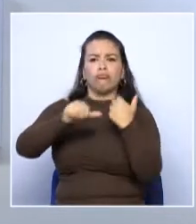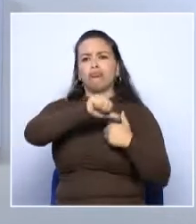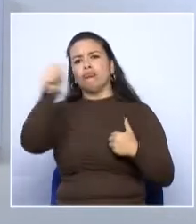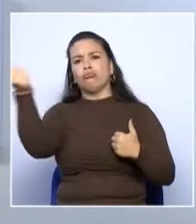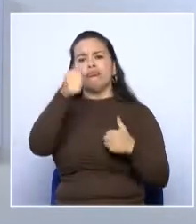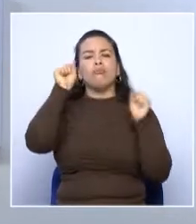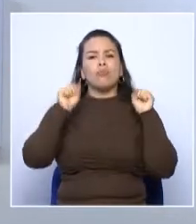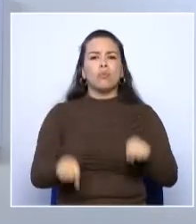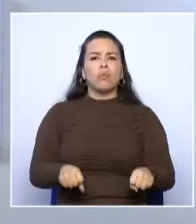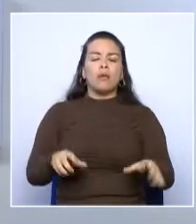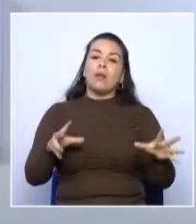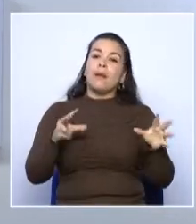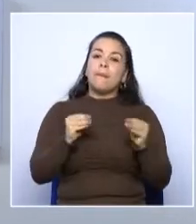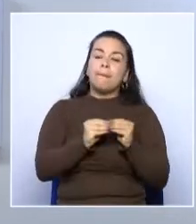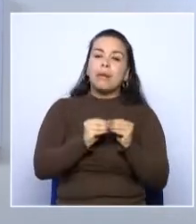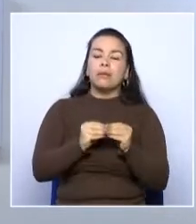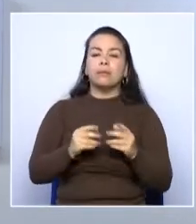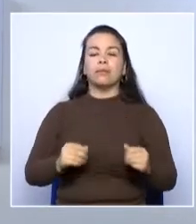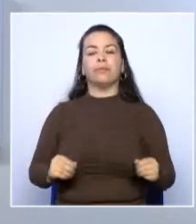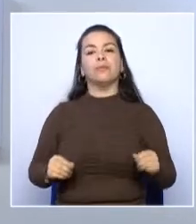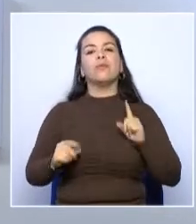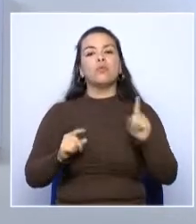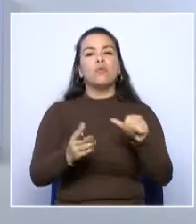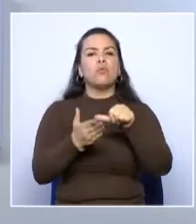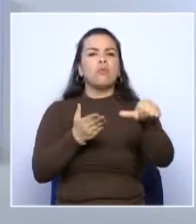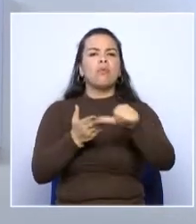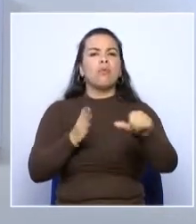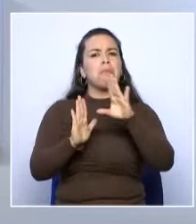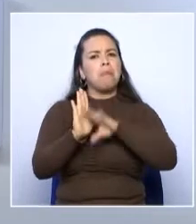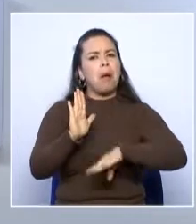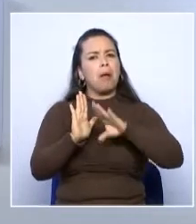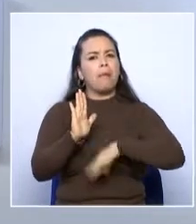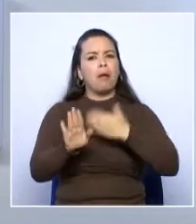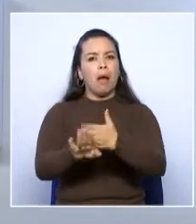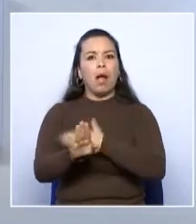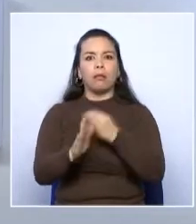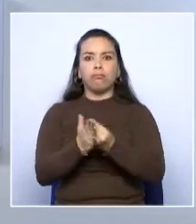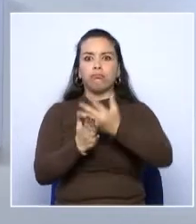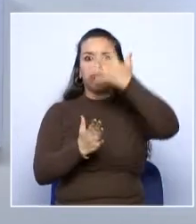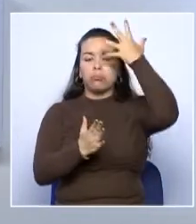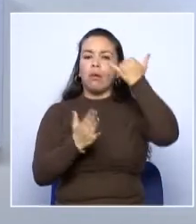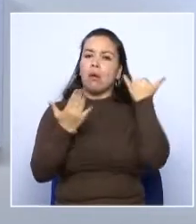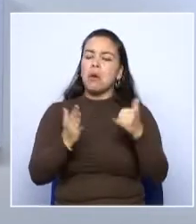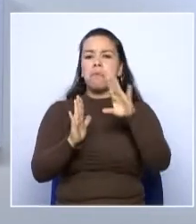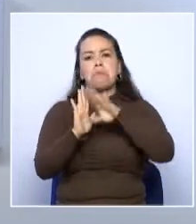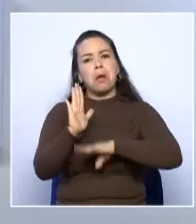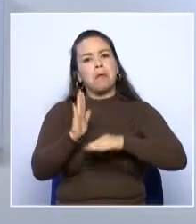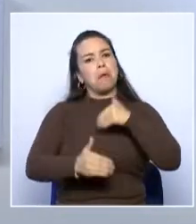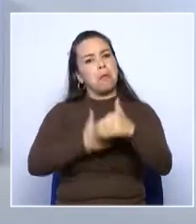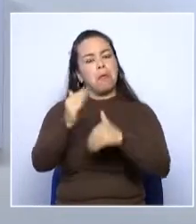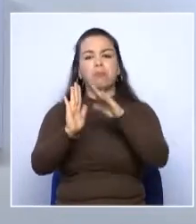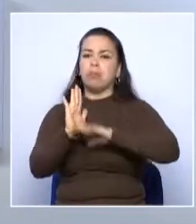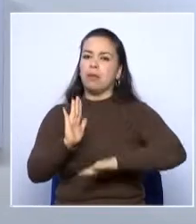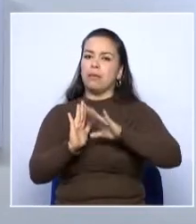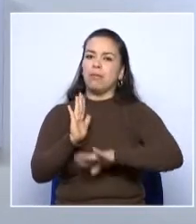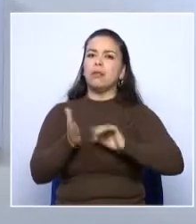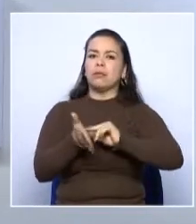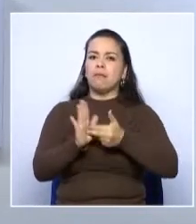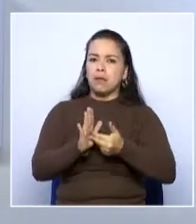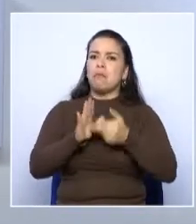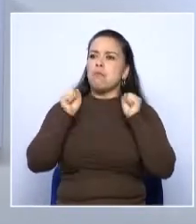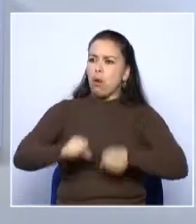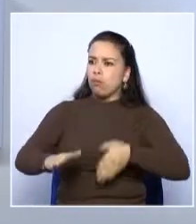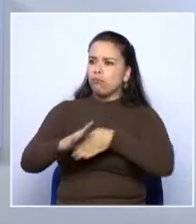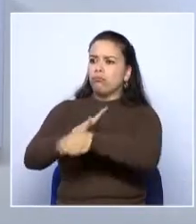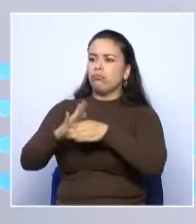Y segundo, porque los costos han ido disminuyendo con el paso del tiempo, y eso hace que sea muy asequible a la